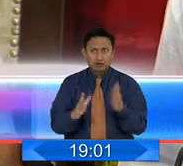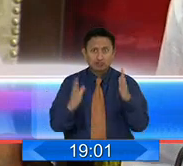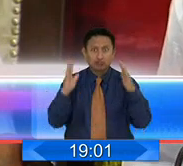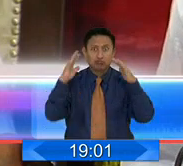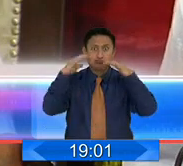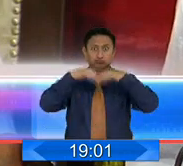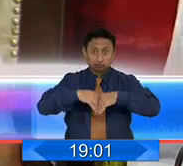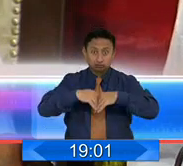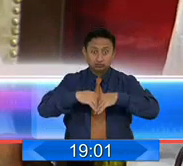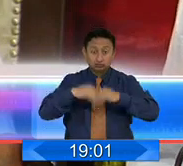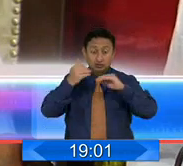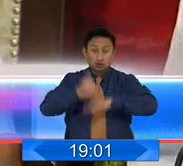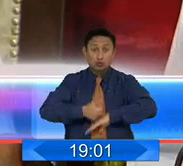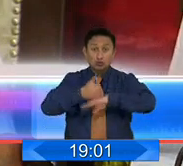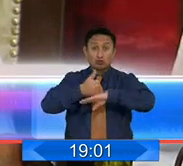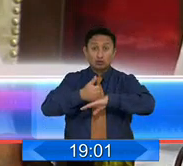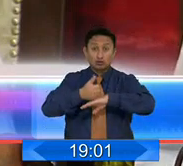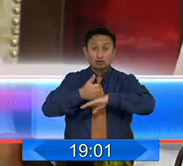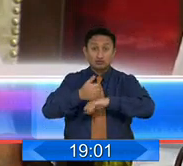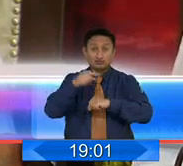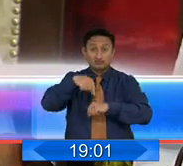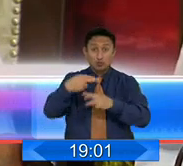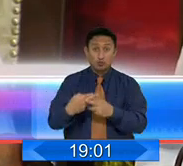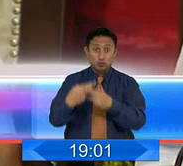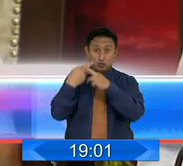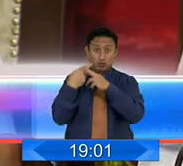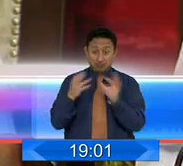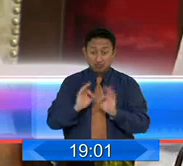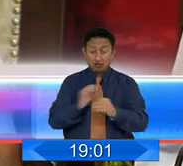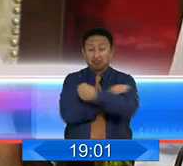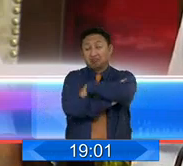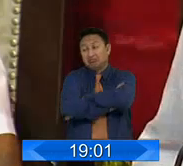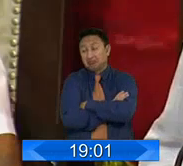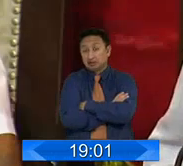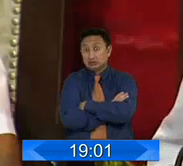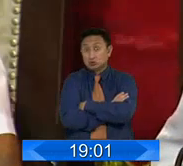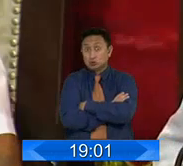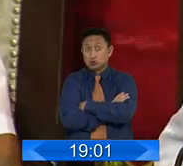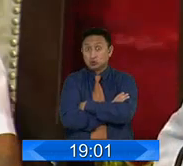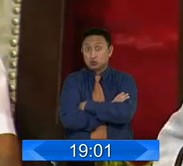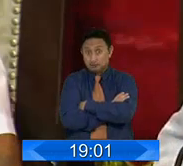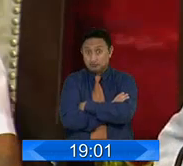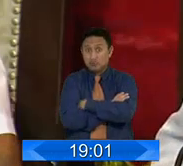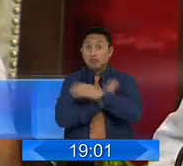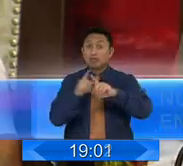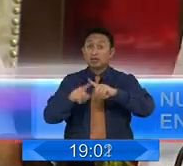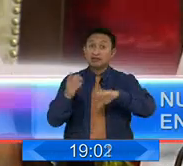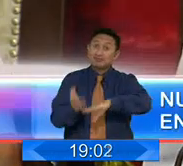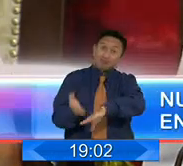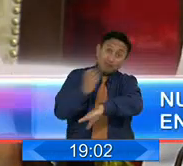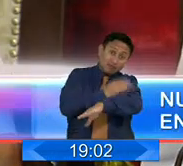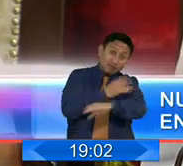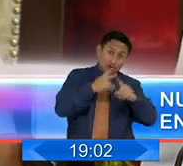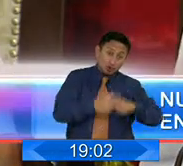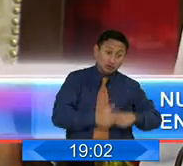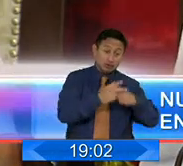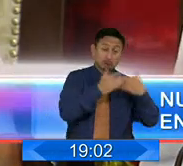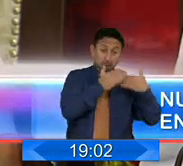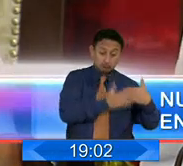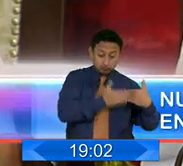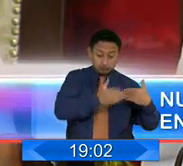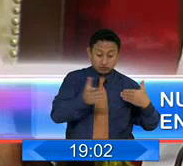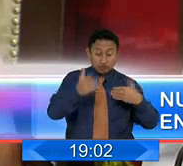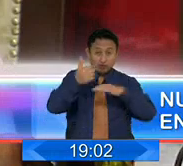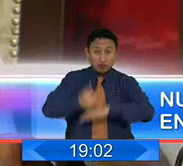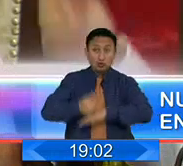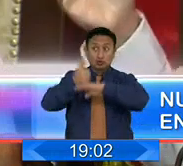si las autoridades competentes no hacen lo que deben. Pero como desde el principio les dije, si no hacen lo que deben hacer las